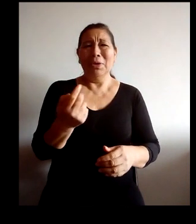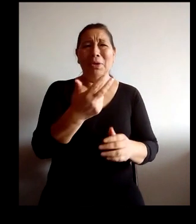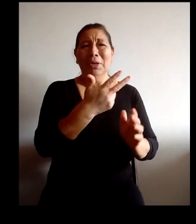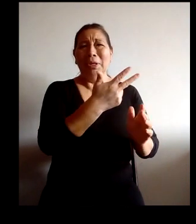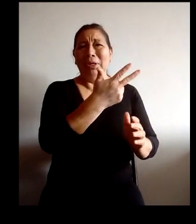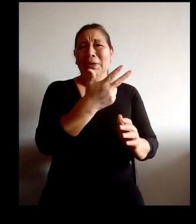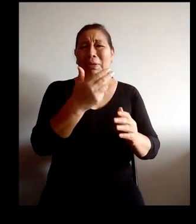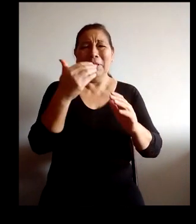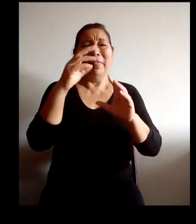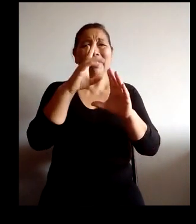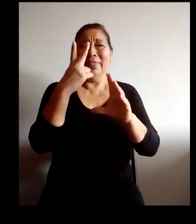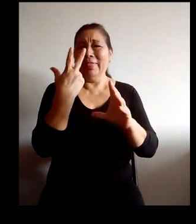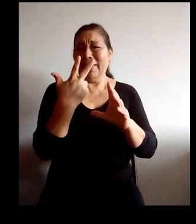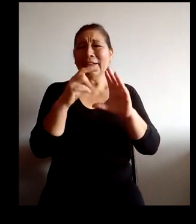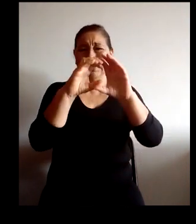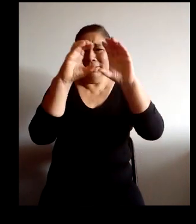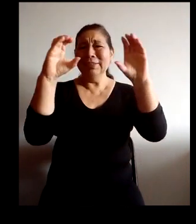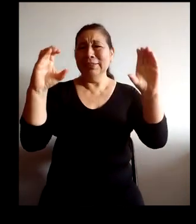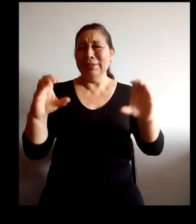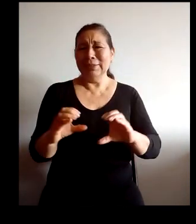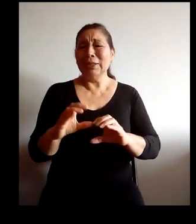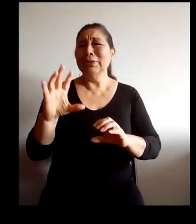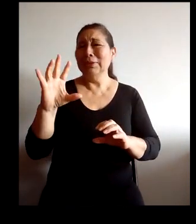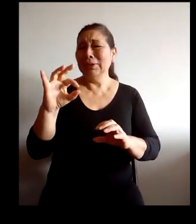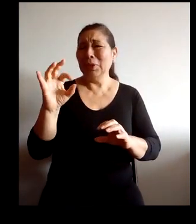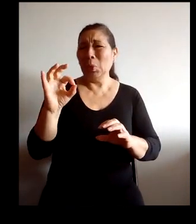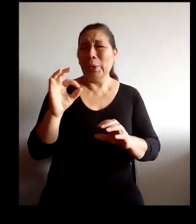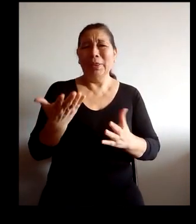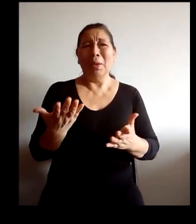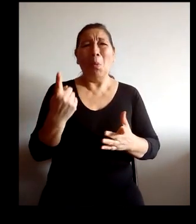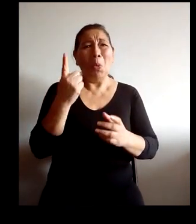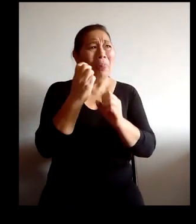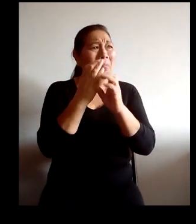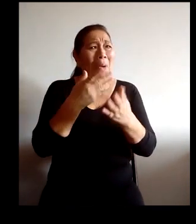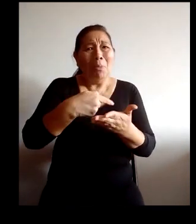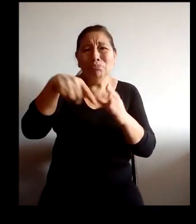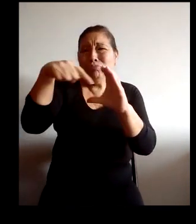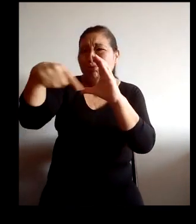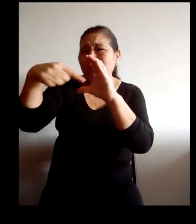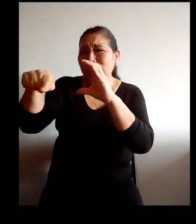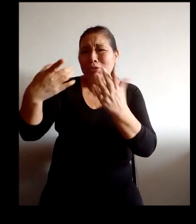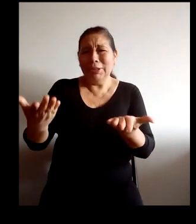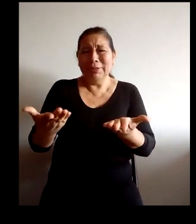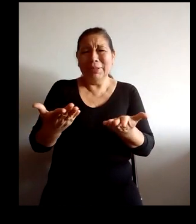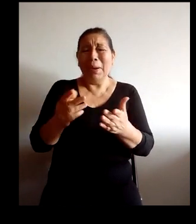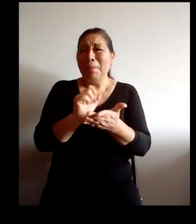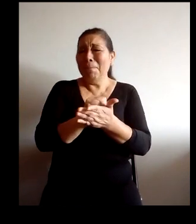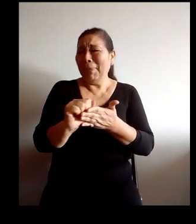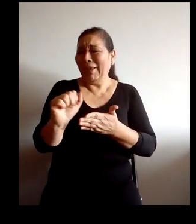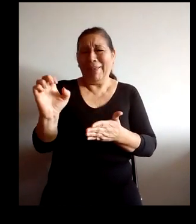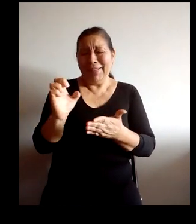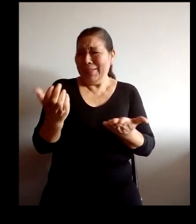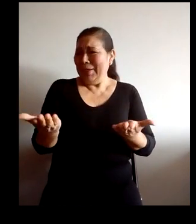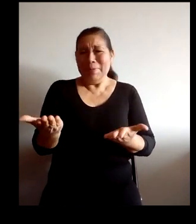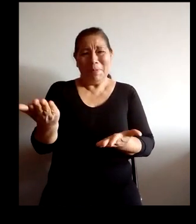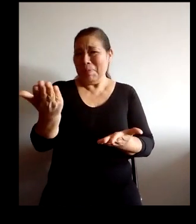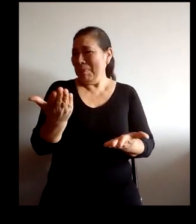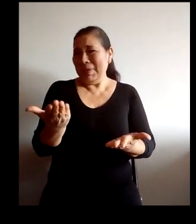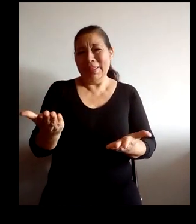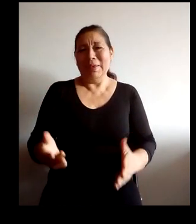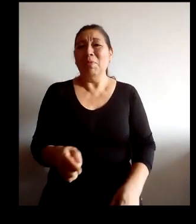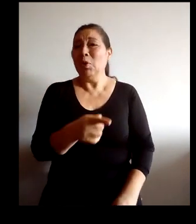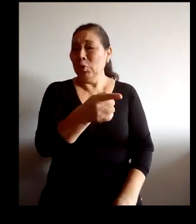en el mes de enero, lo cual nosotros pedimos que ustedes lo consideren y ya lo hemos señalado en anteriores oportunidades. Por lo